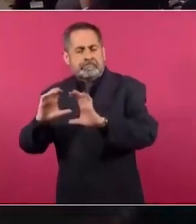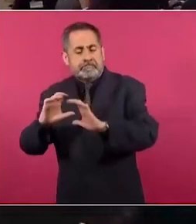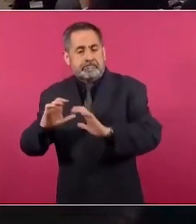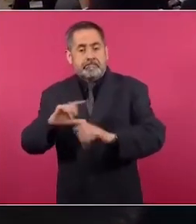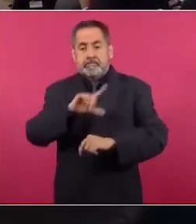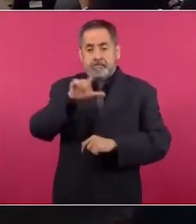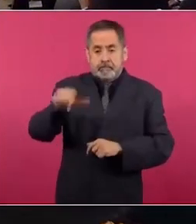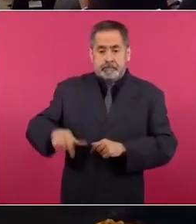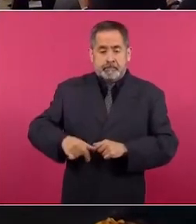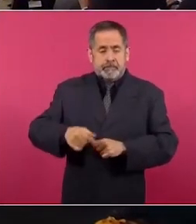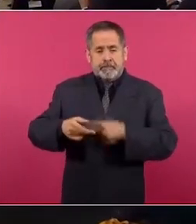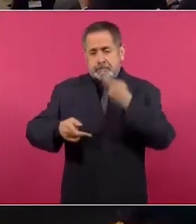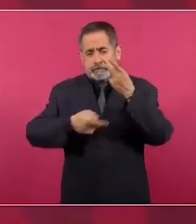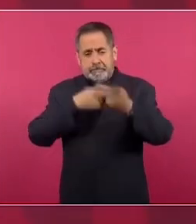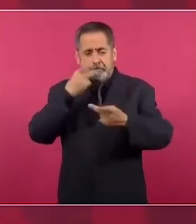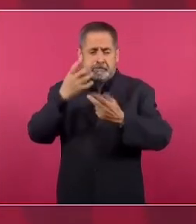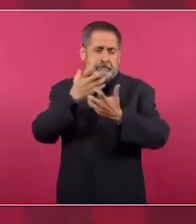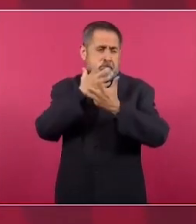Como